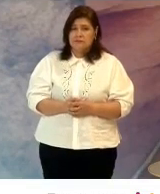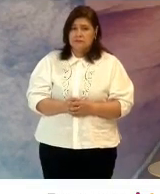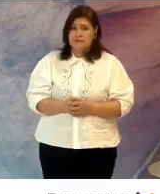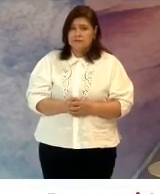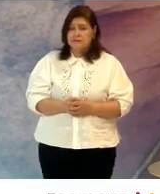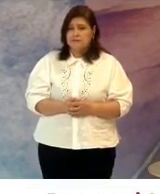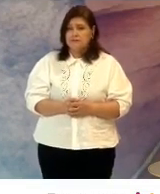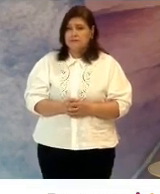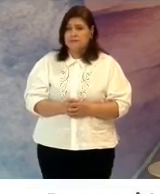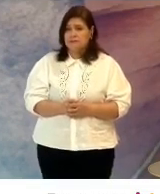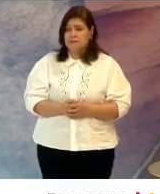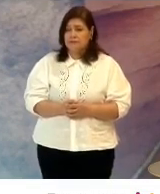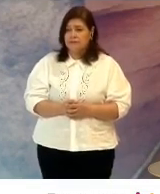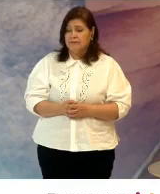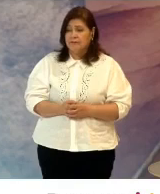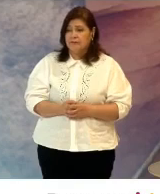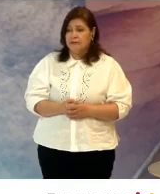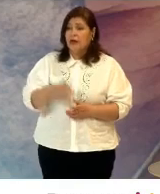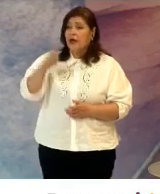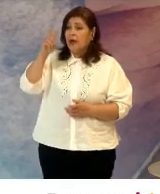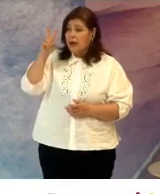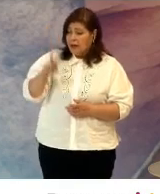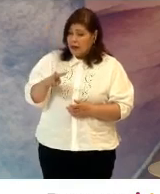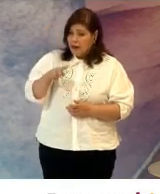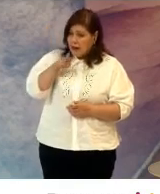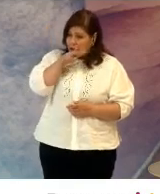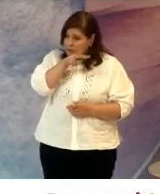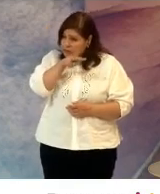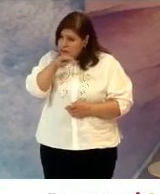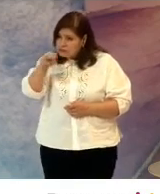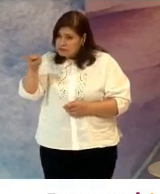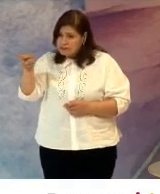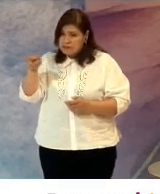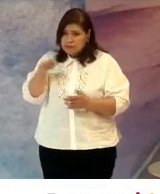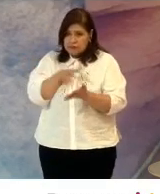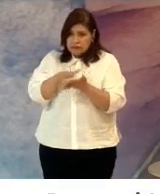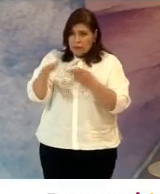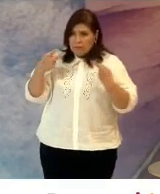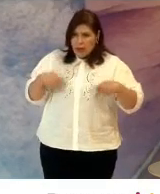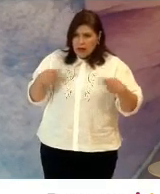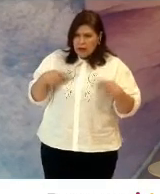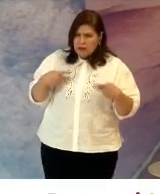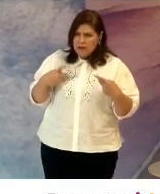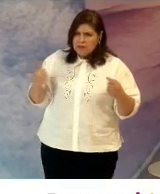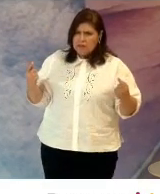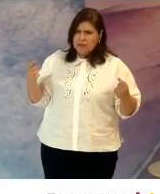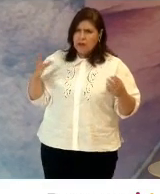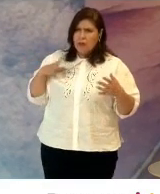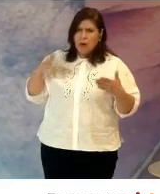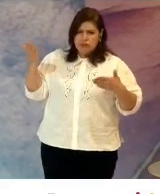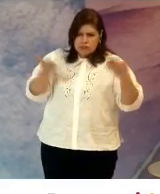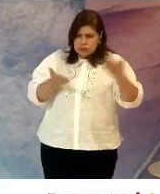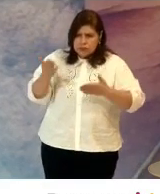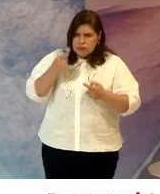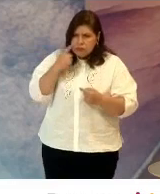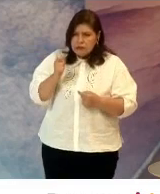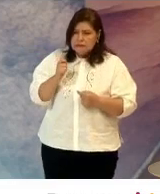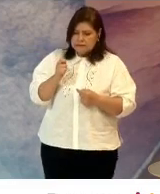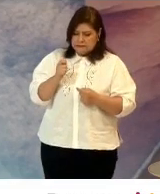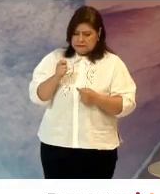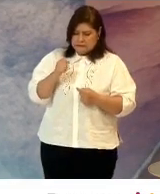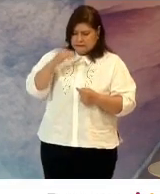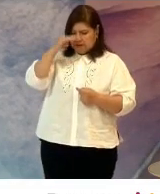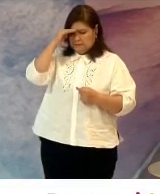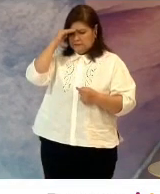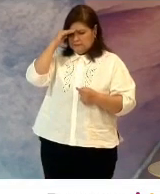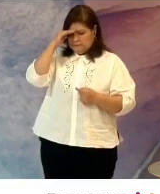que lo que realmente llevó a las personas allí fue esta sensación de que es momento de